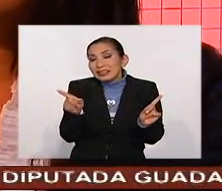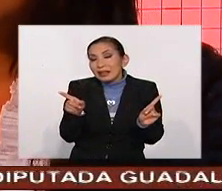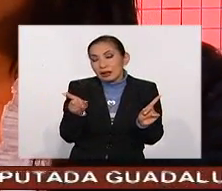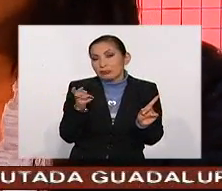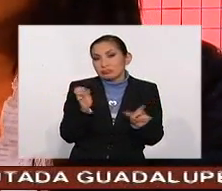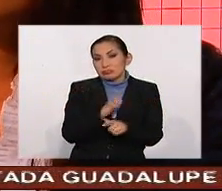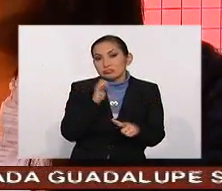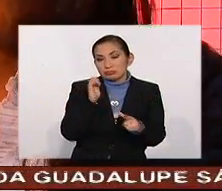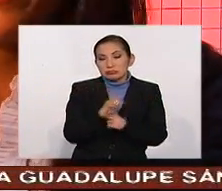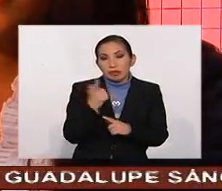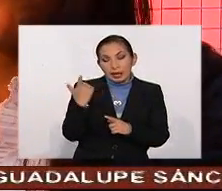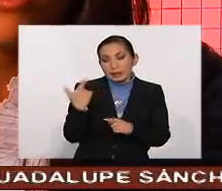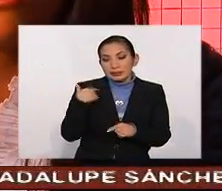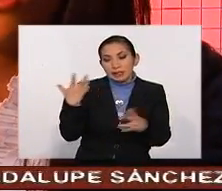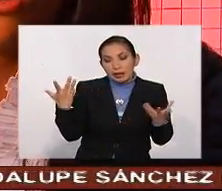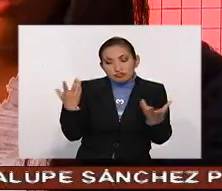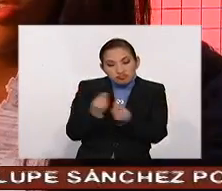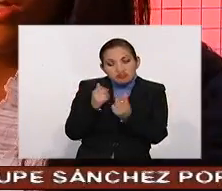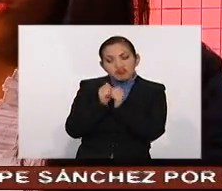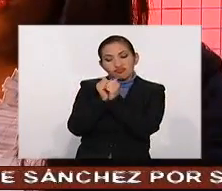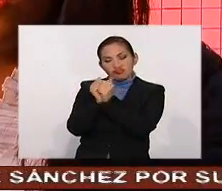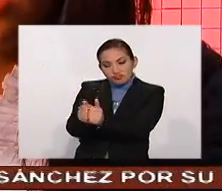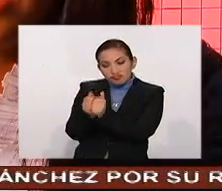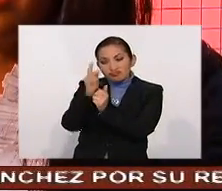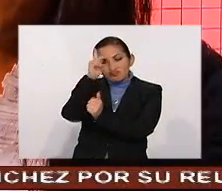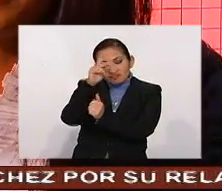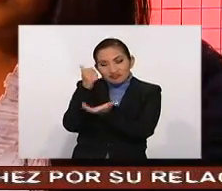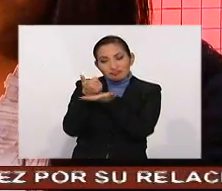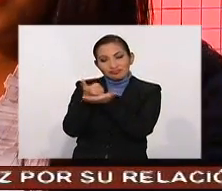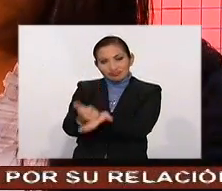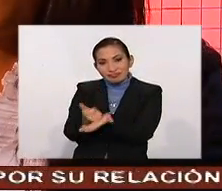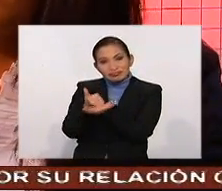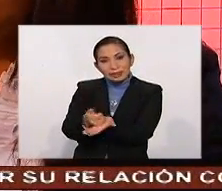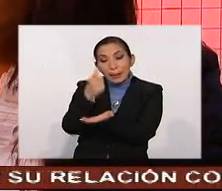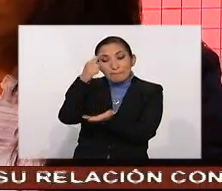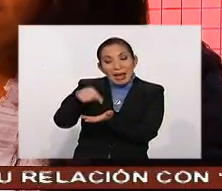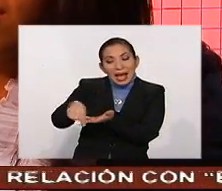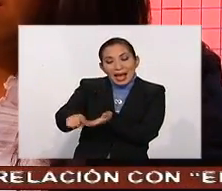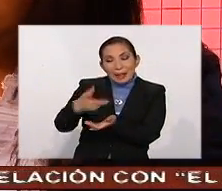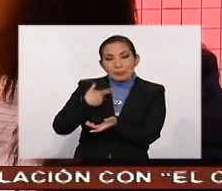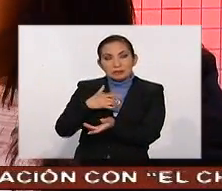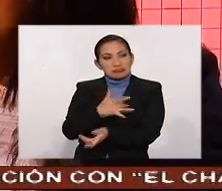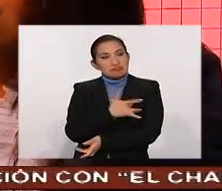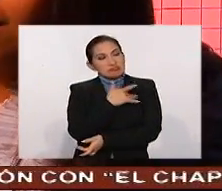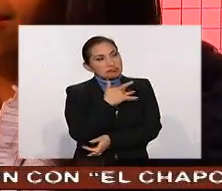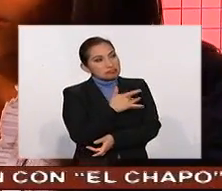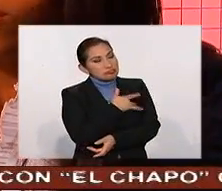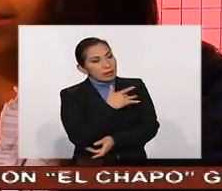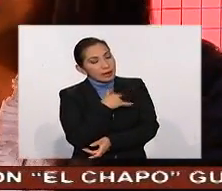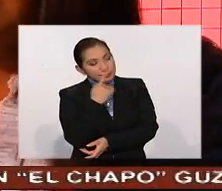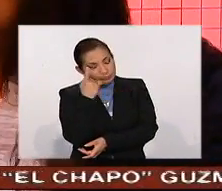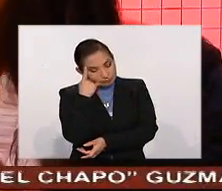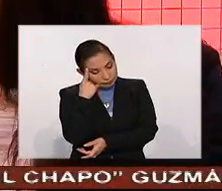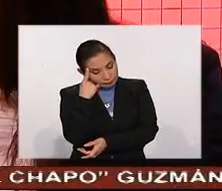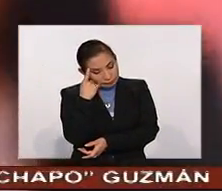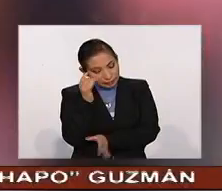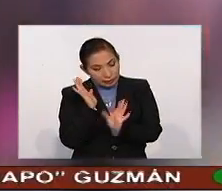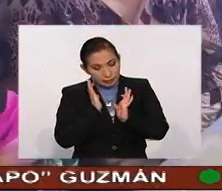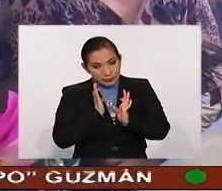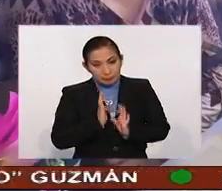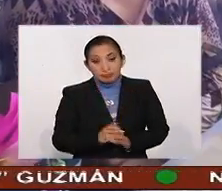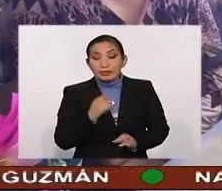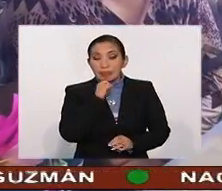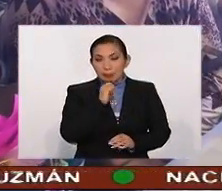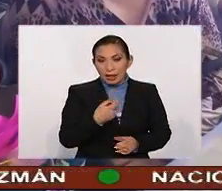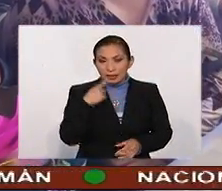Entonces este acompañamiento psicológico es precisamente para que encuentren de entrada una estabilidad.